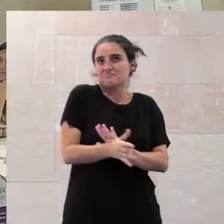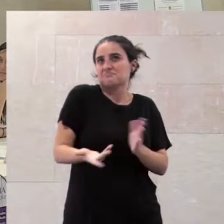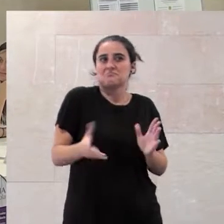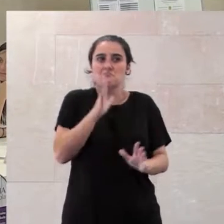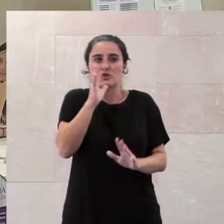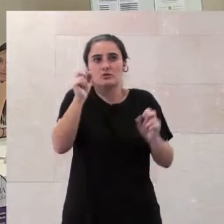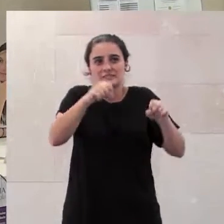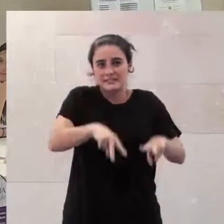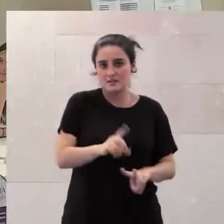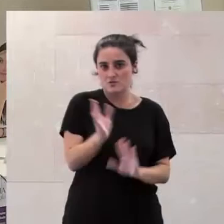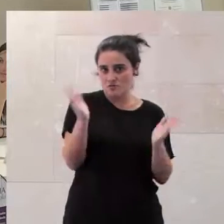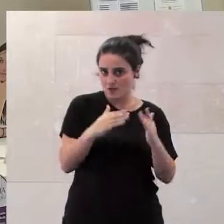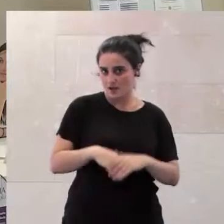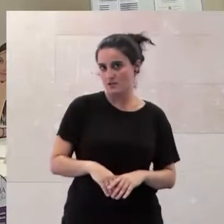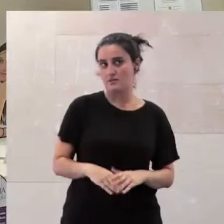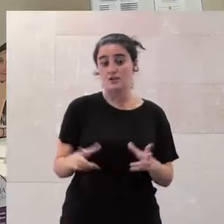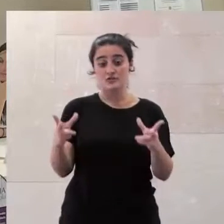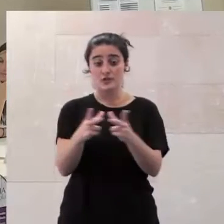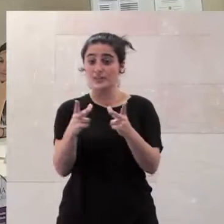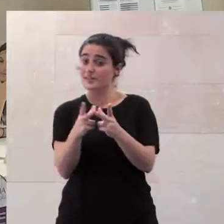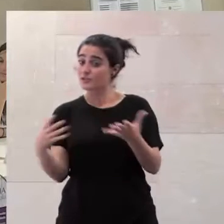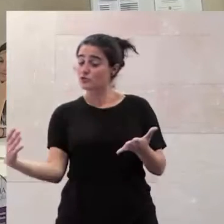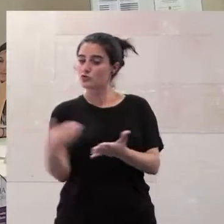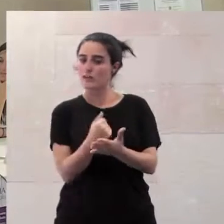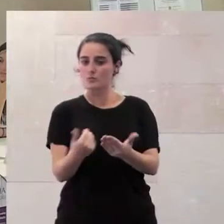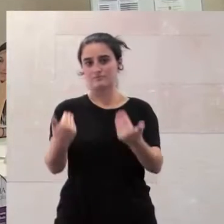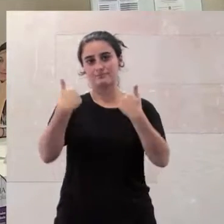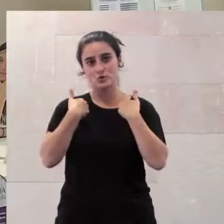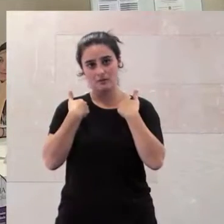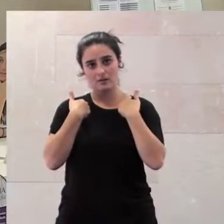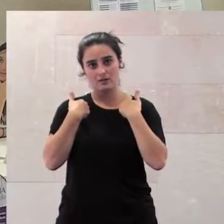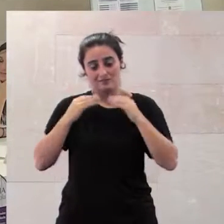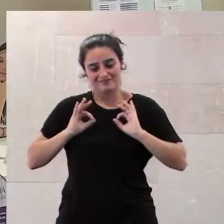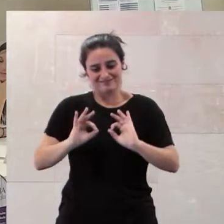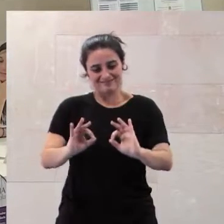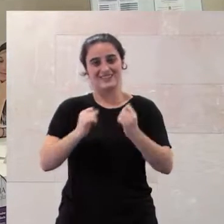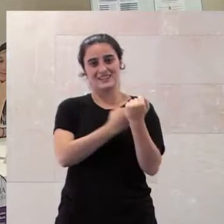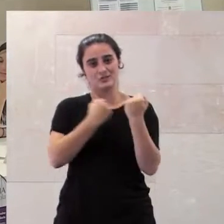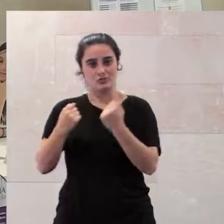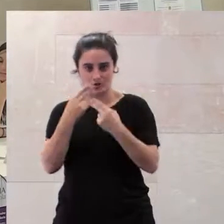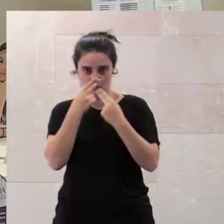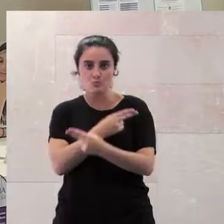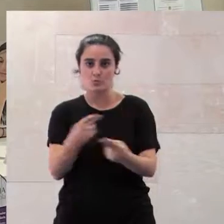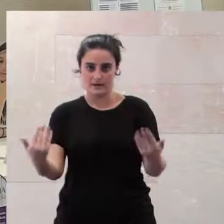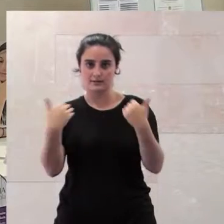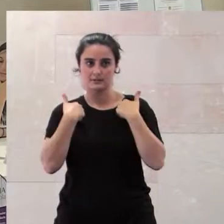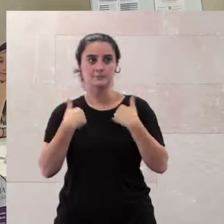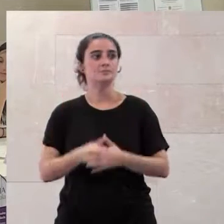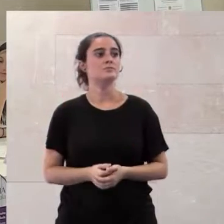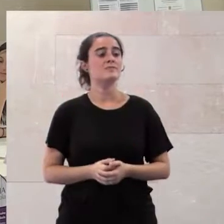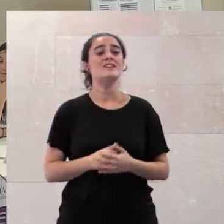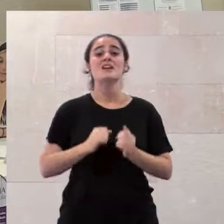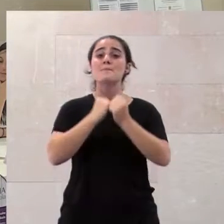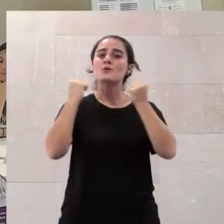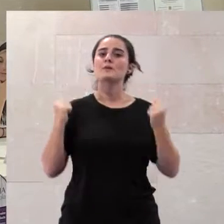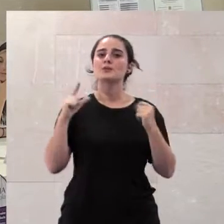luego toda la sociedad tiene una responsabilidad hacia ello, pero más en concreto las instituciones públicas. Y finalmente el empoderamiento también